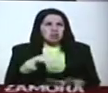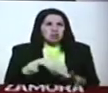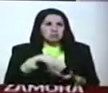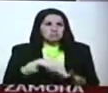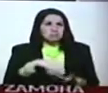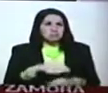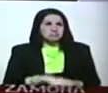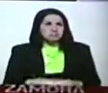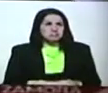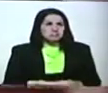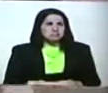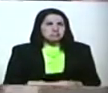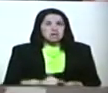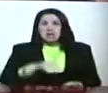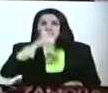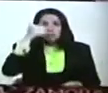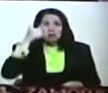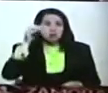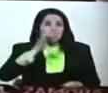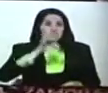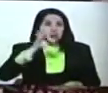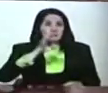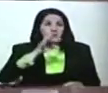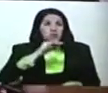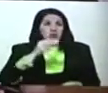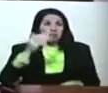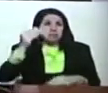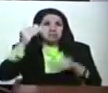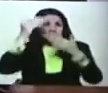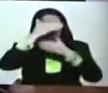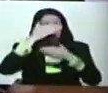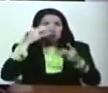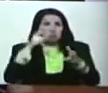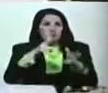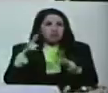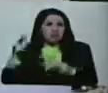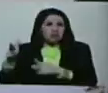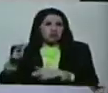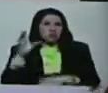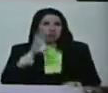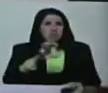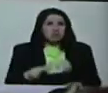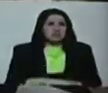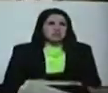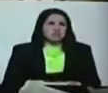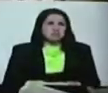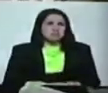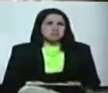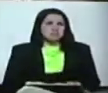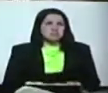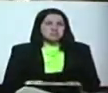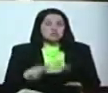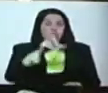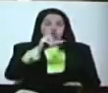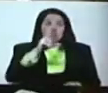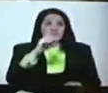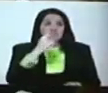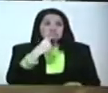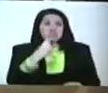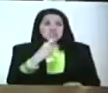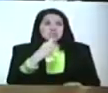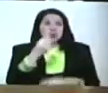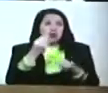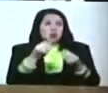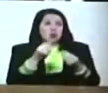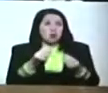mayor municipio con índice de secuestro en el primer estado en secuestro del país. Luis Figueroa, presidente de Corpo Miranda, sostuvo